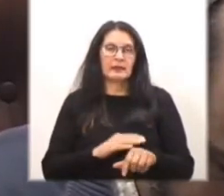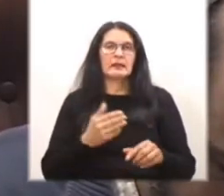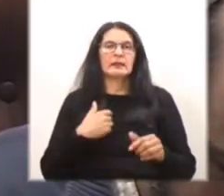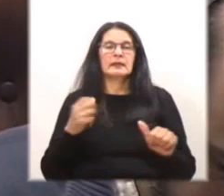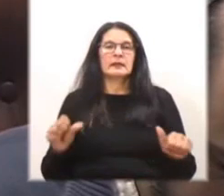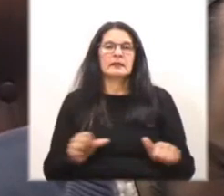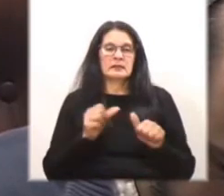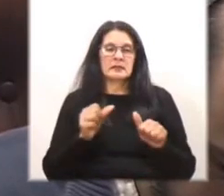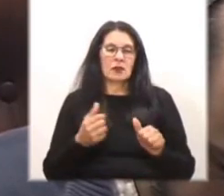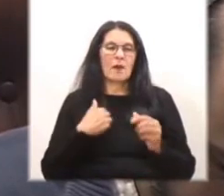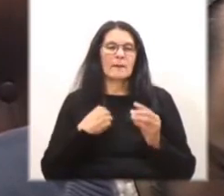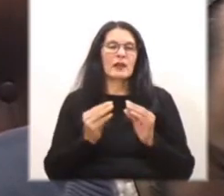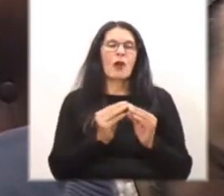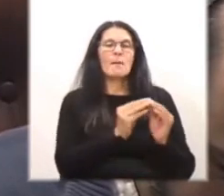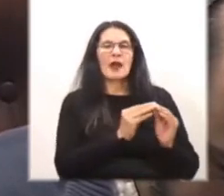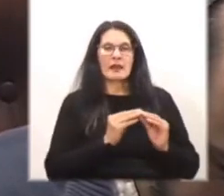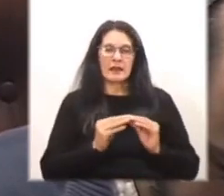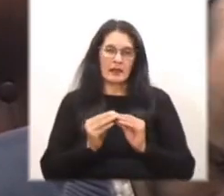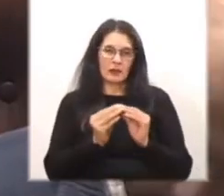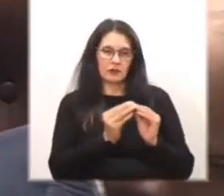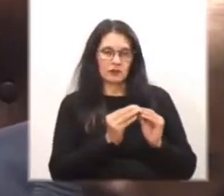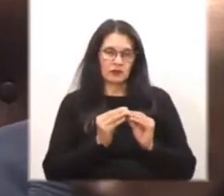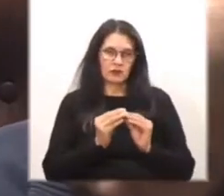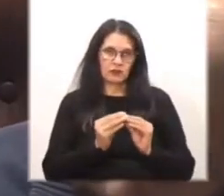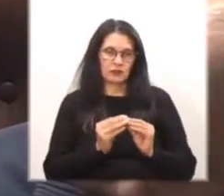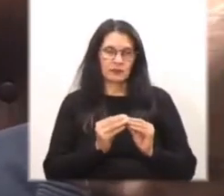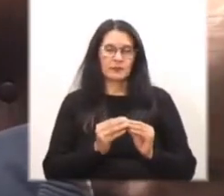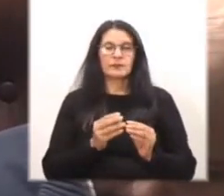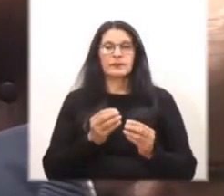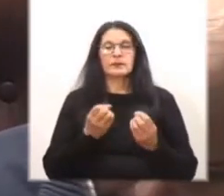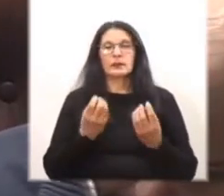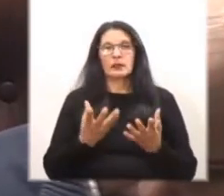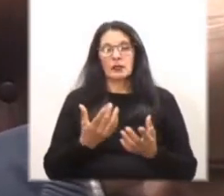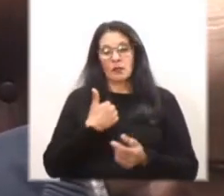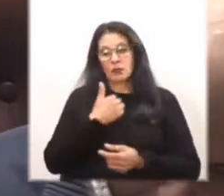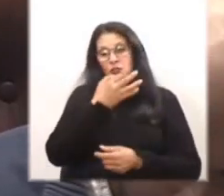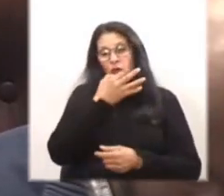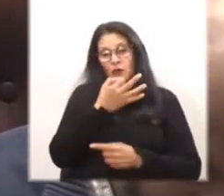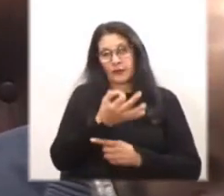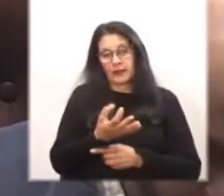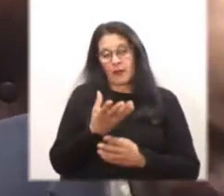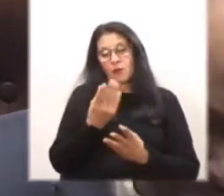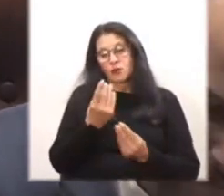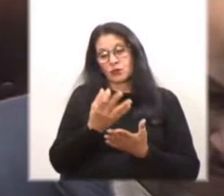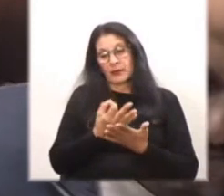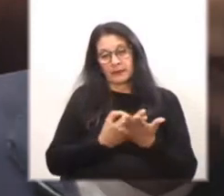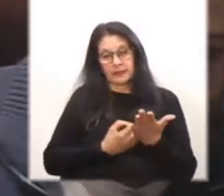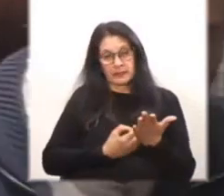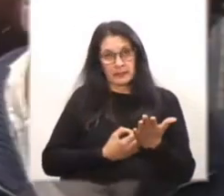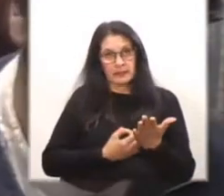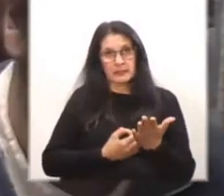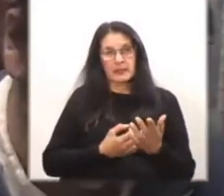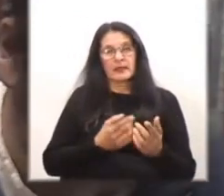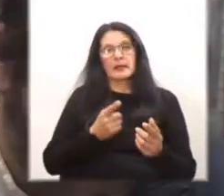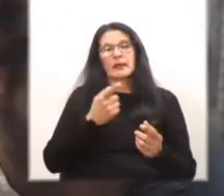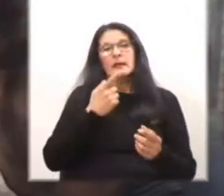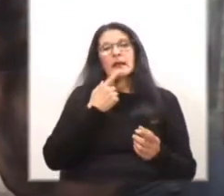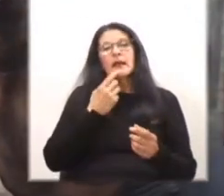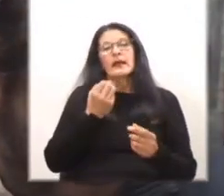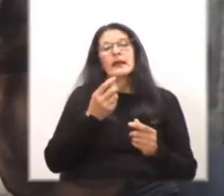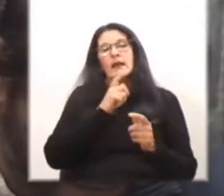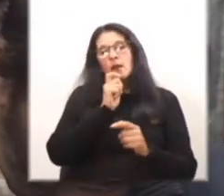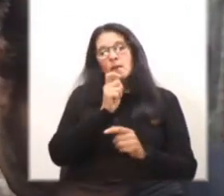y compañeros parlamentarios. Y como lo he dicho en varias ocasiones en los medios de